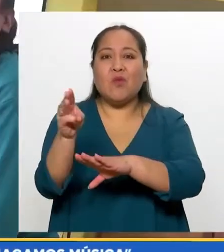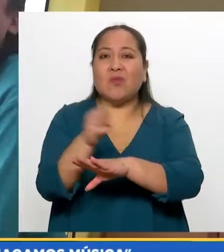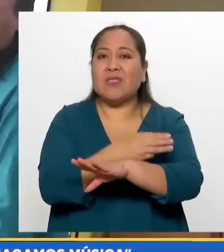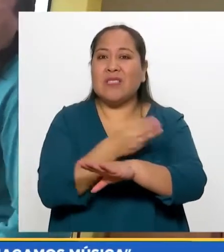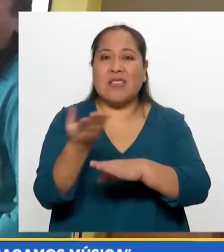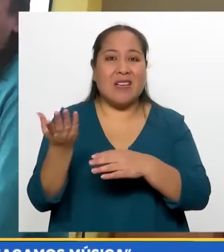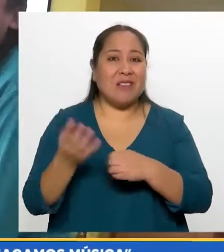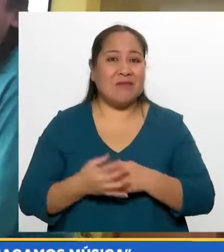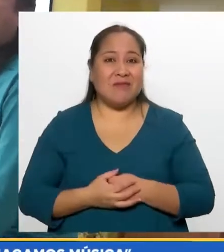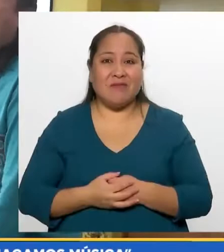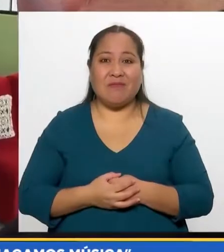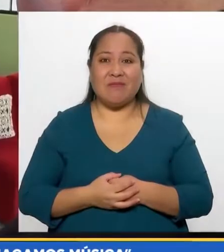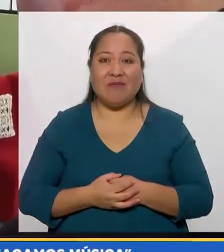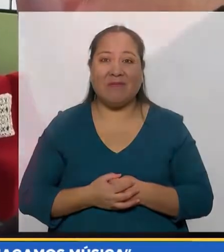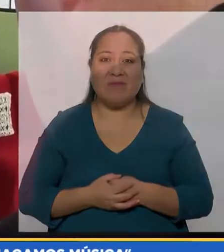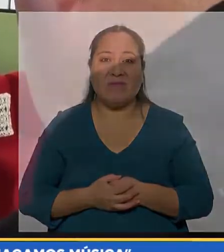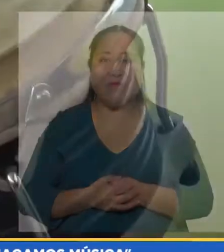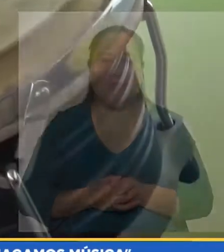música.